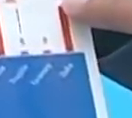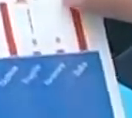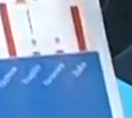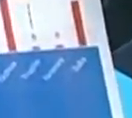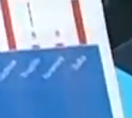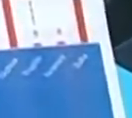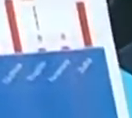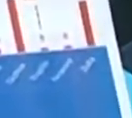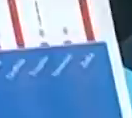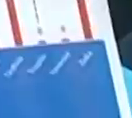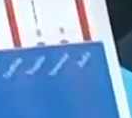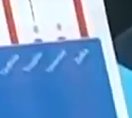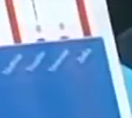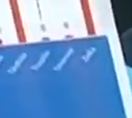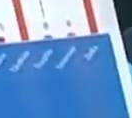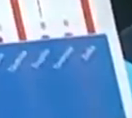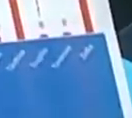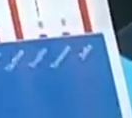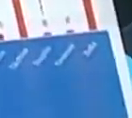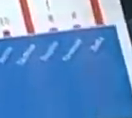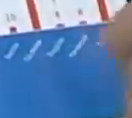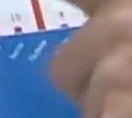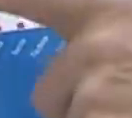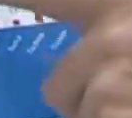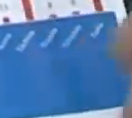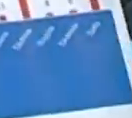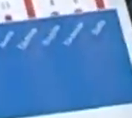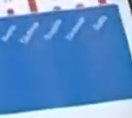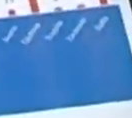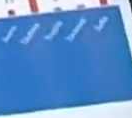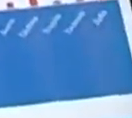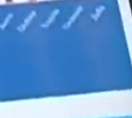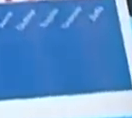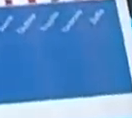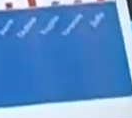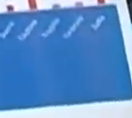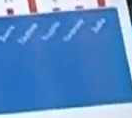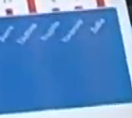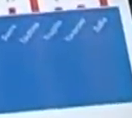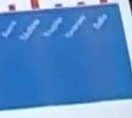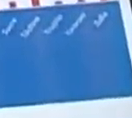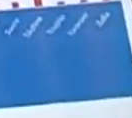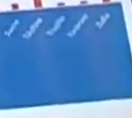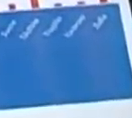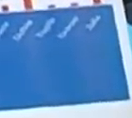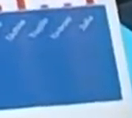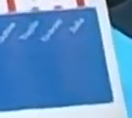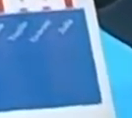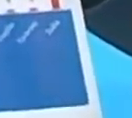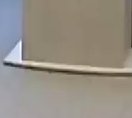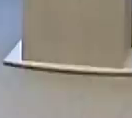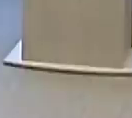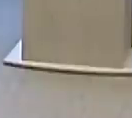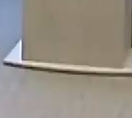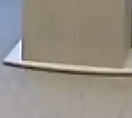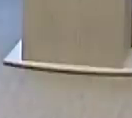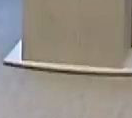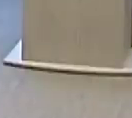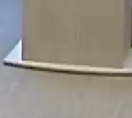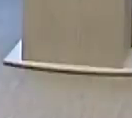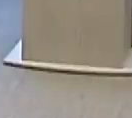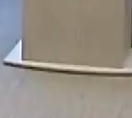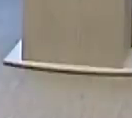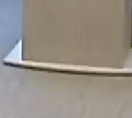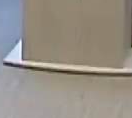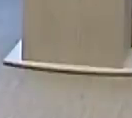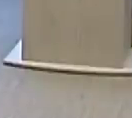108 casos es el segundo estado, junto con Miranda, con más fallecidos. Ya